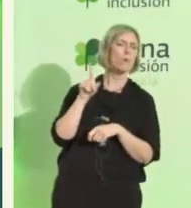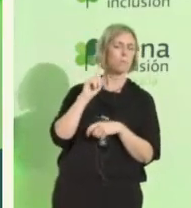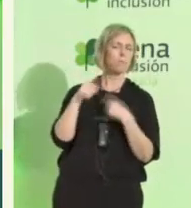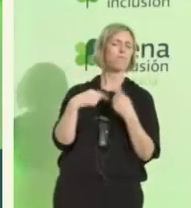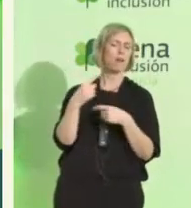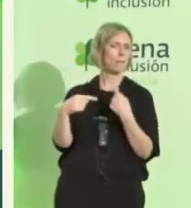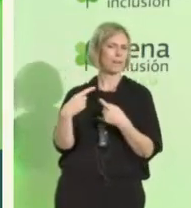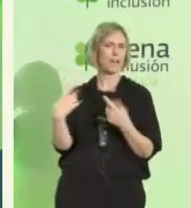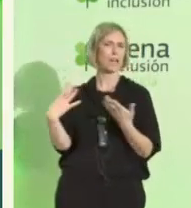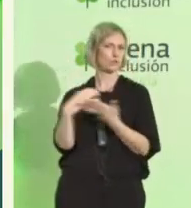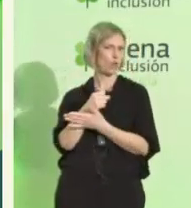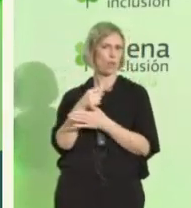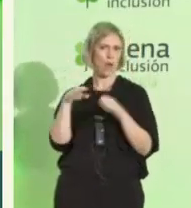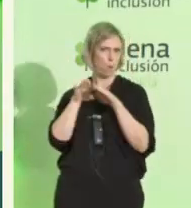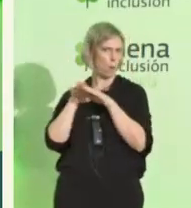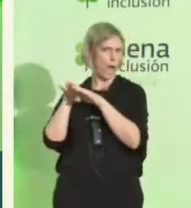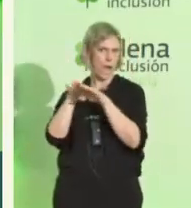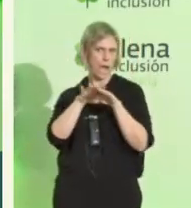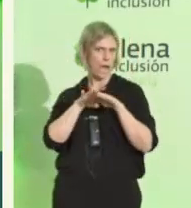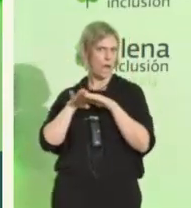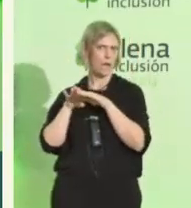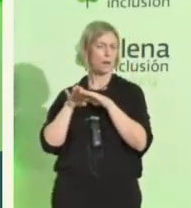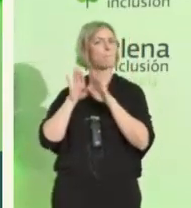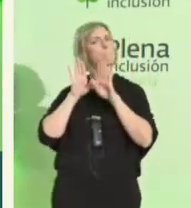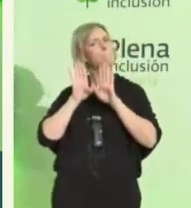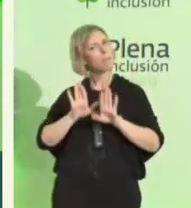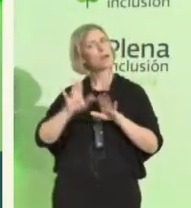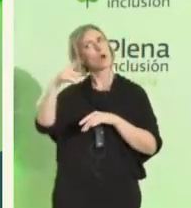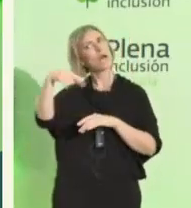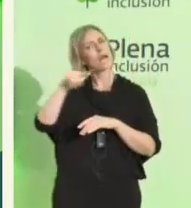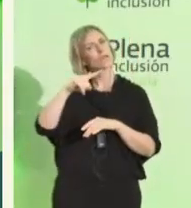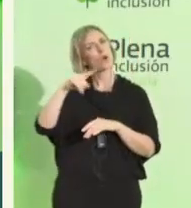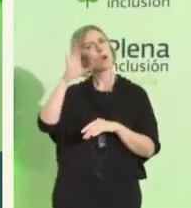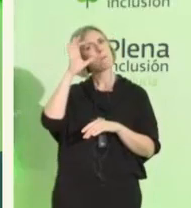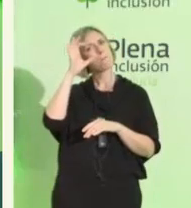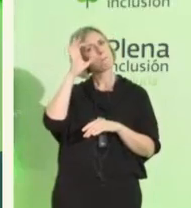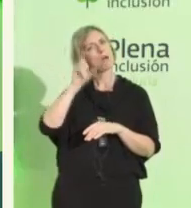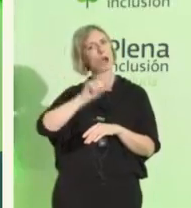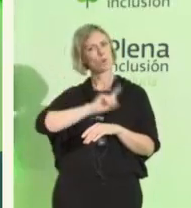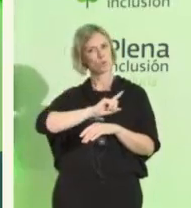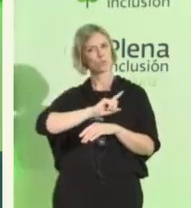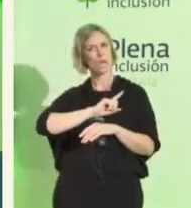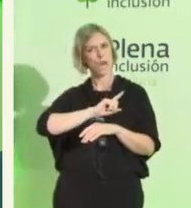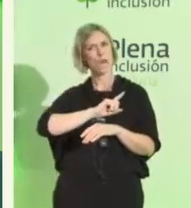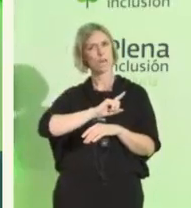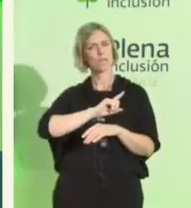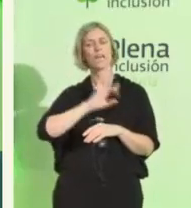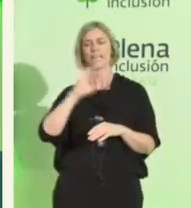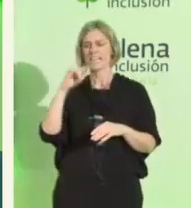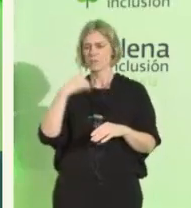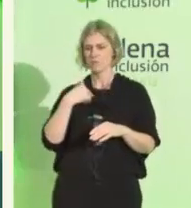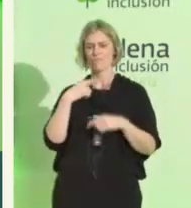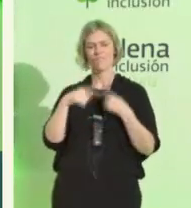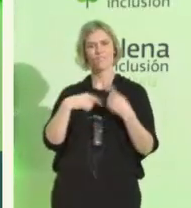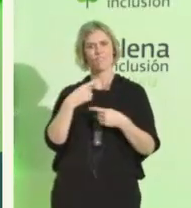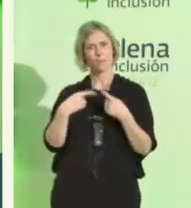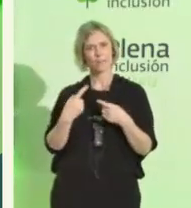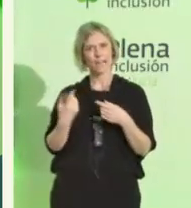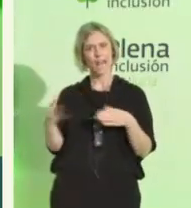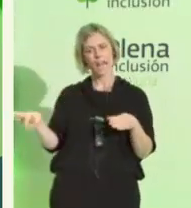pero pero me escuchan realmente en la familia